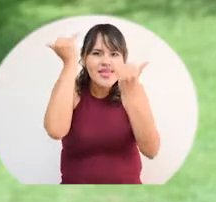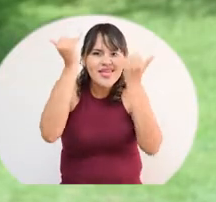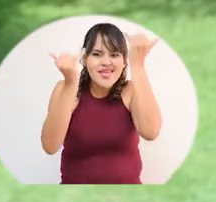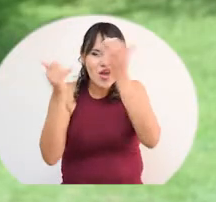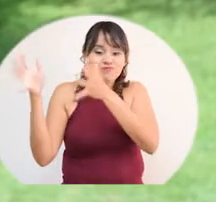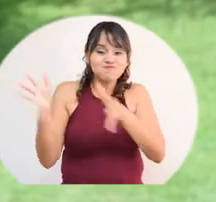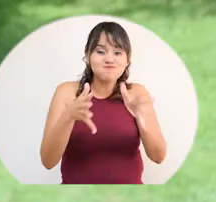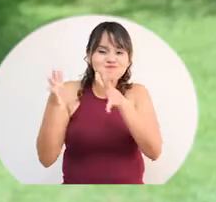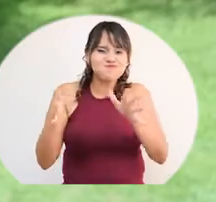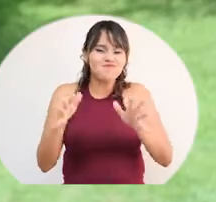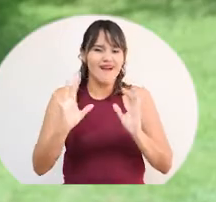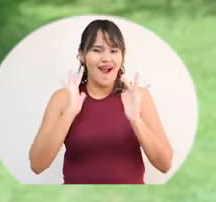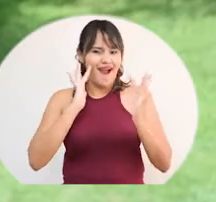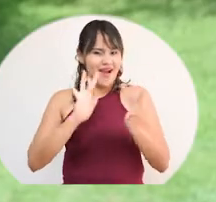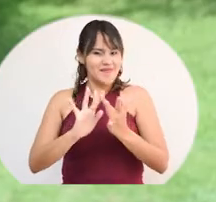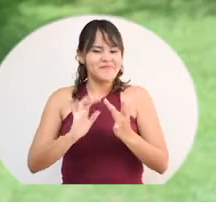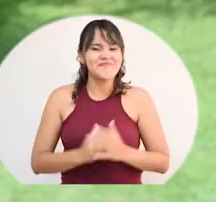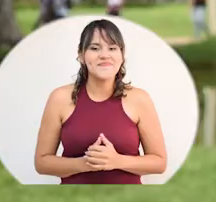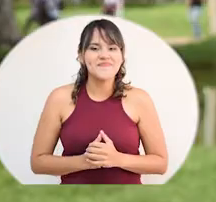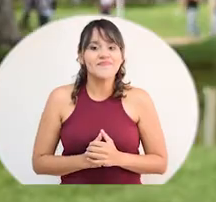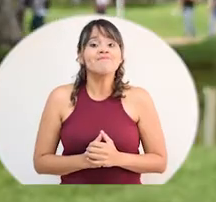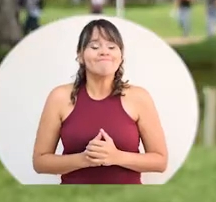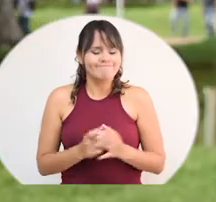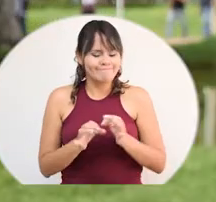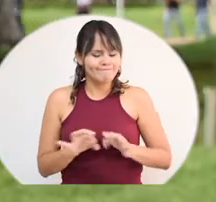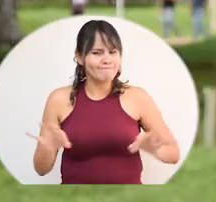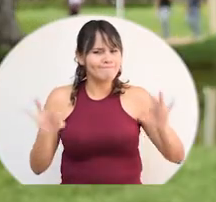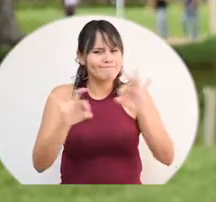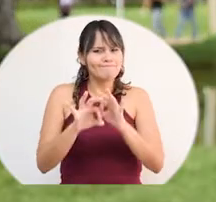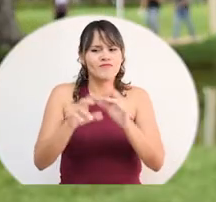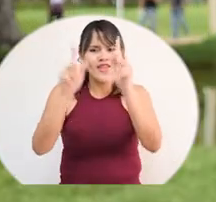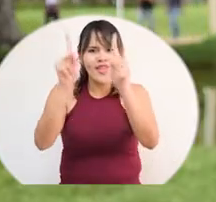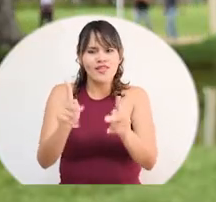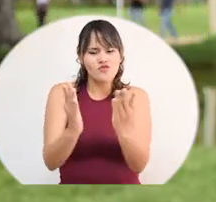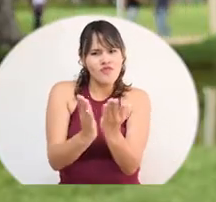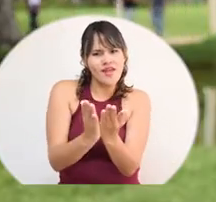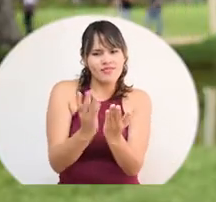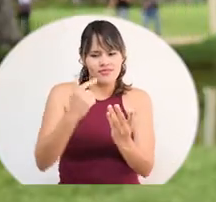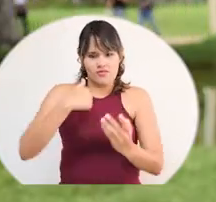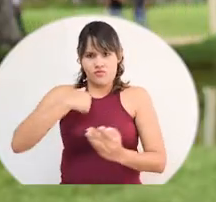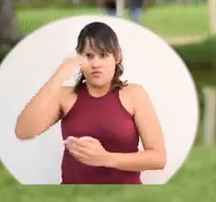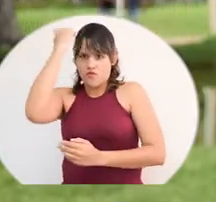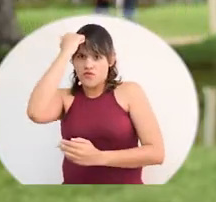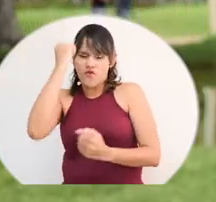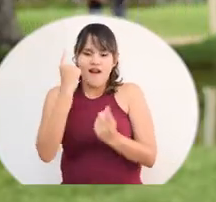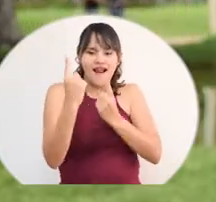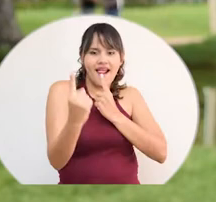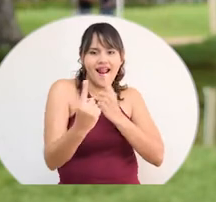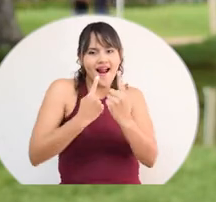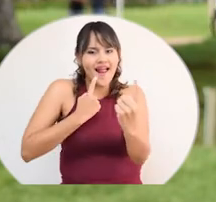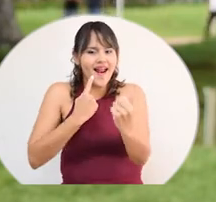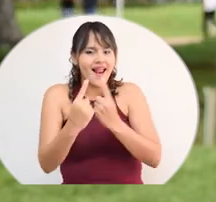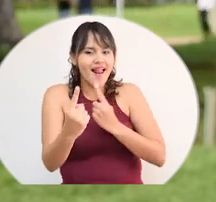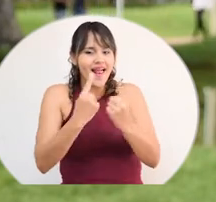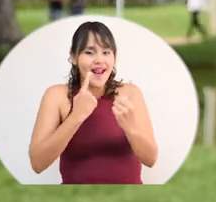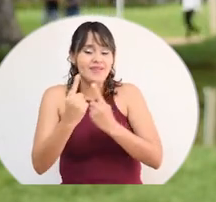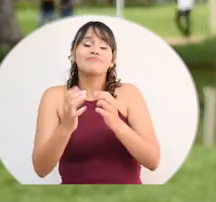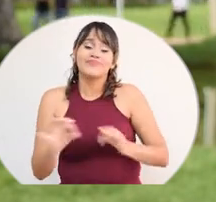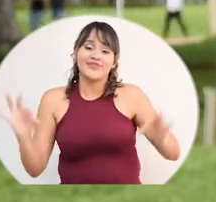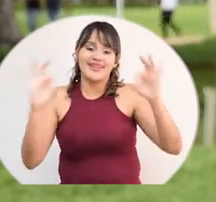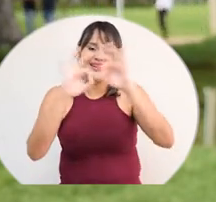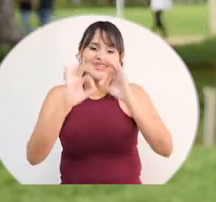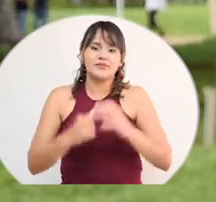para para impartir una clase propiciar una interacción permanente durante las clases entre el